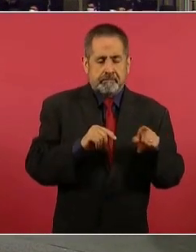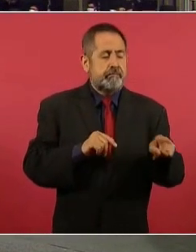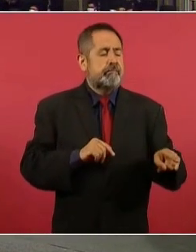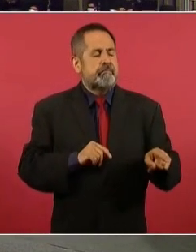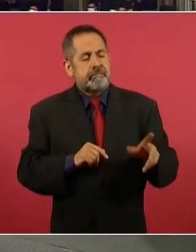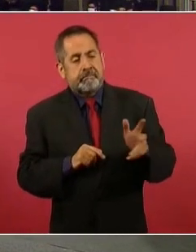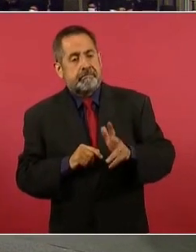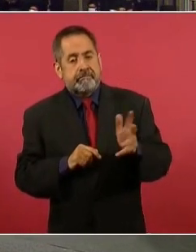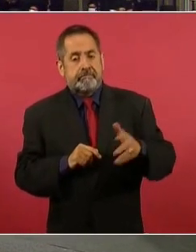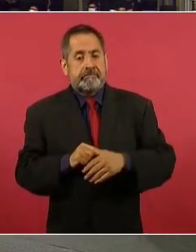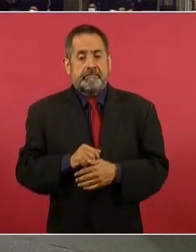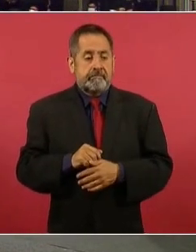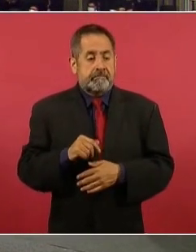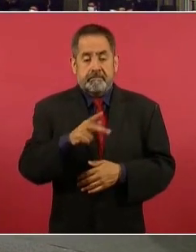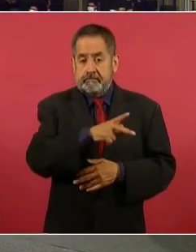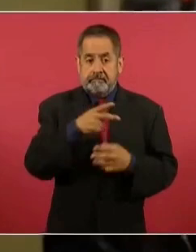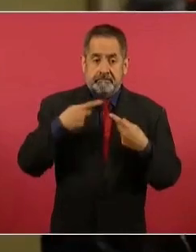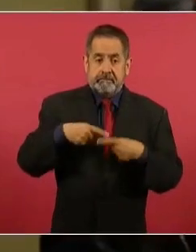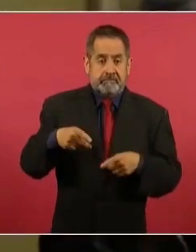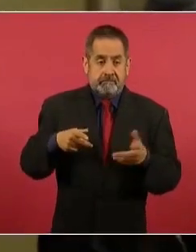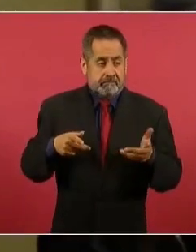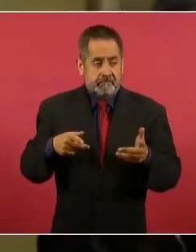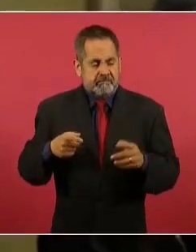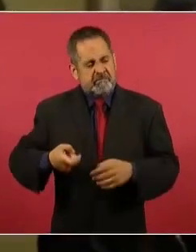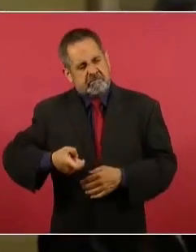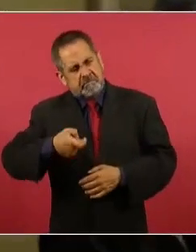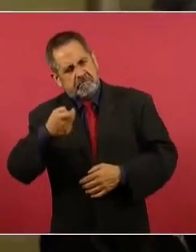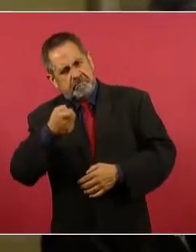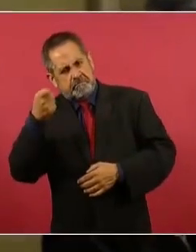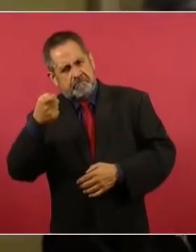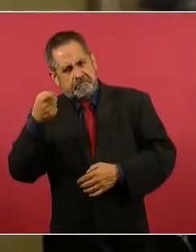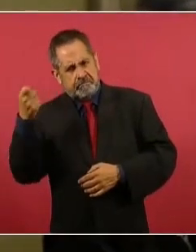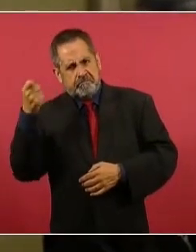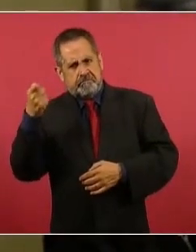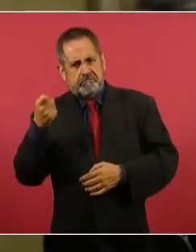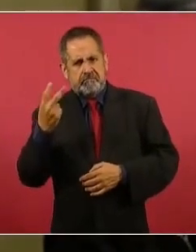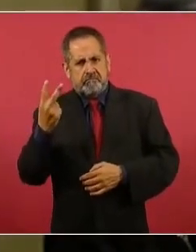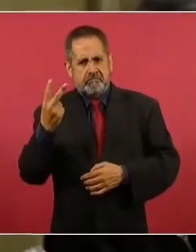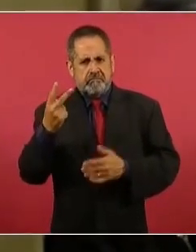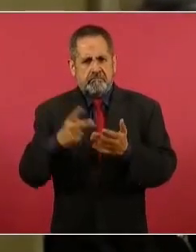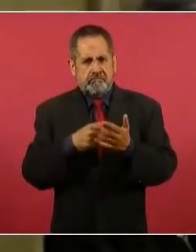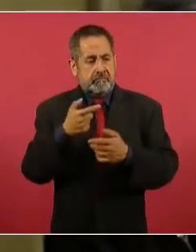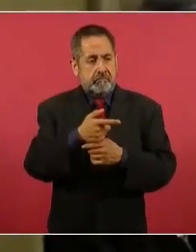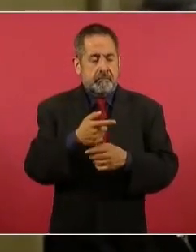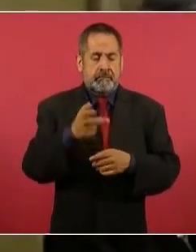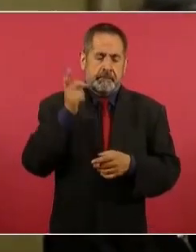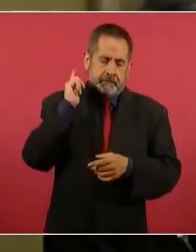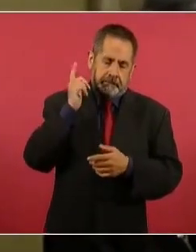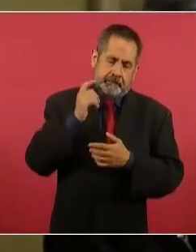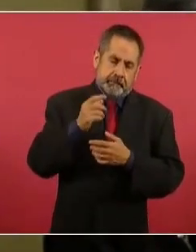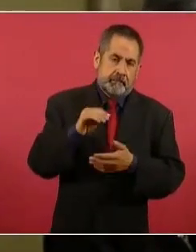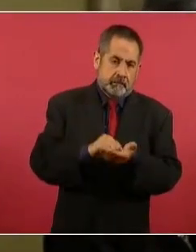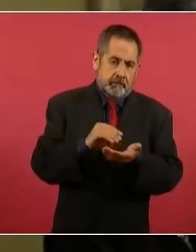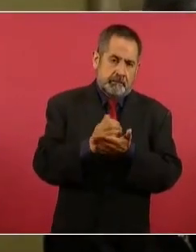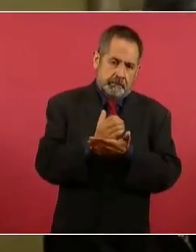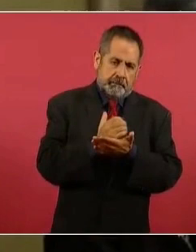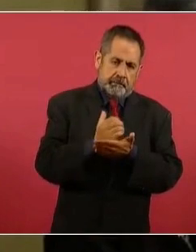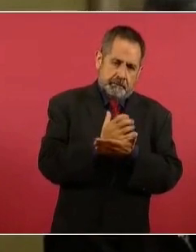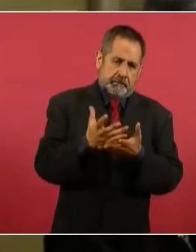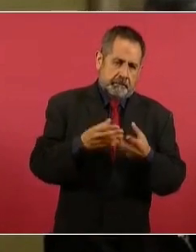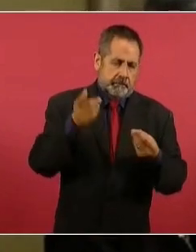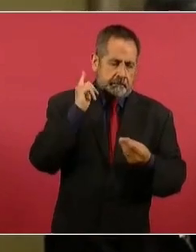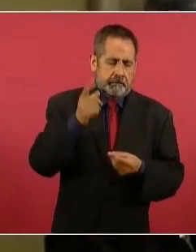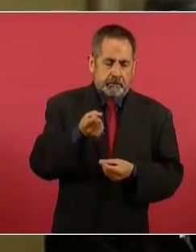y pues a la persona le dieron dos disparos. Afortunadamente se está recuperando, pero